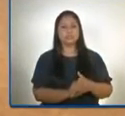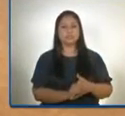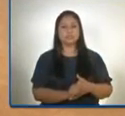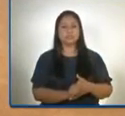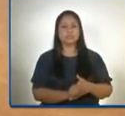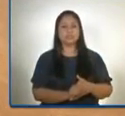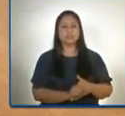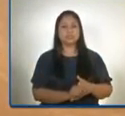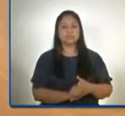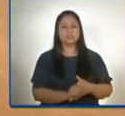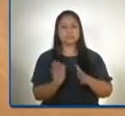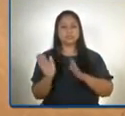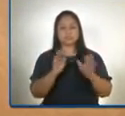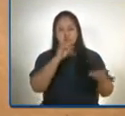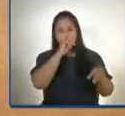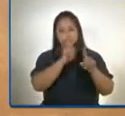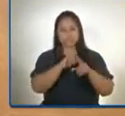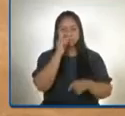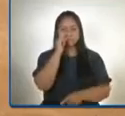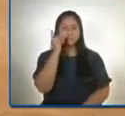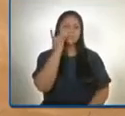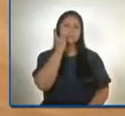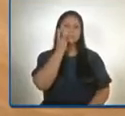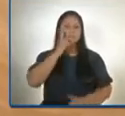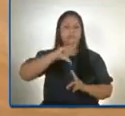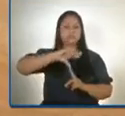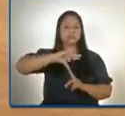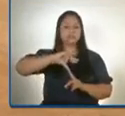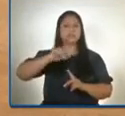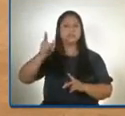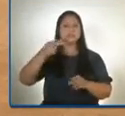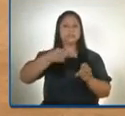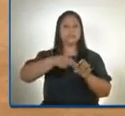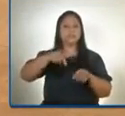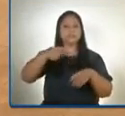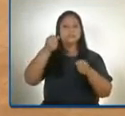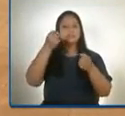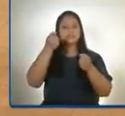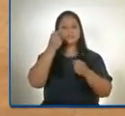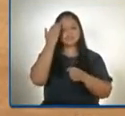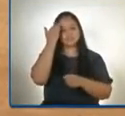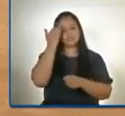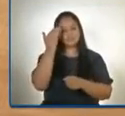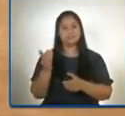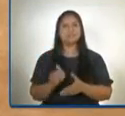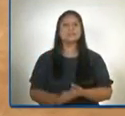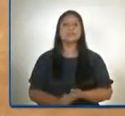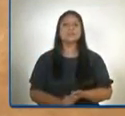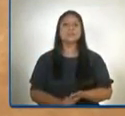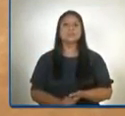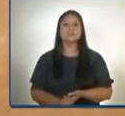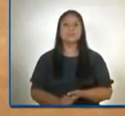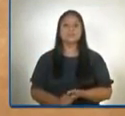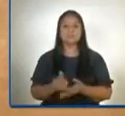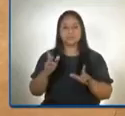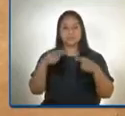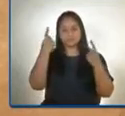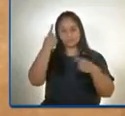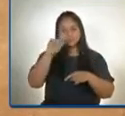Desastres con Red, así como también al señor director del INSIBUME, su participación en esta conferencia de prensa. Muy amables, que tengan buen